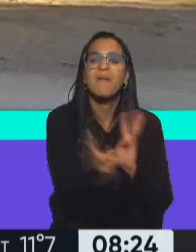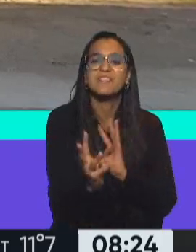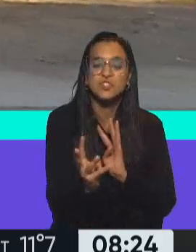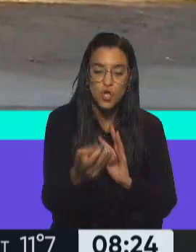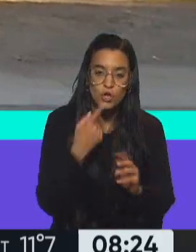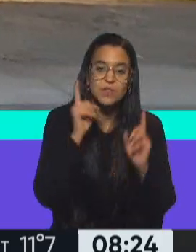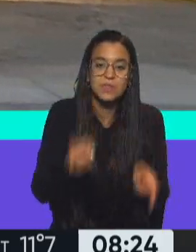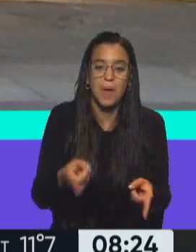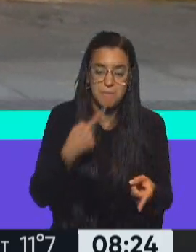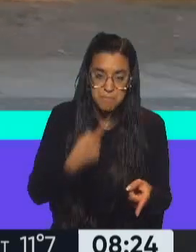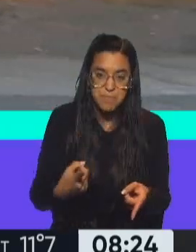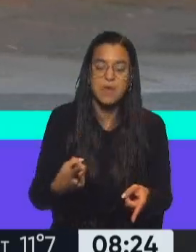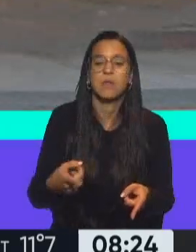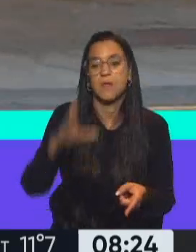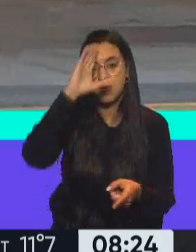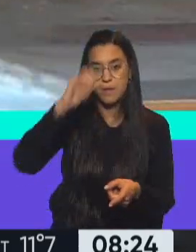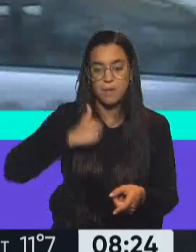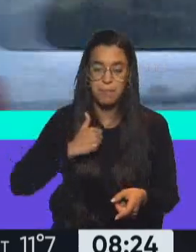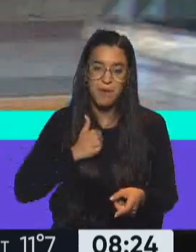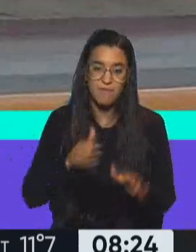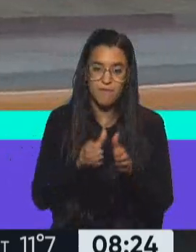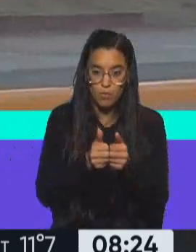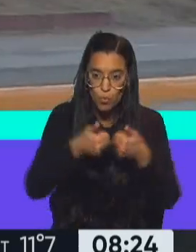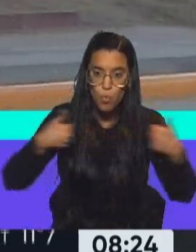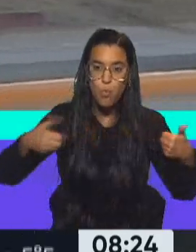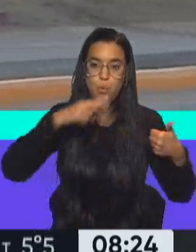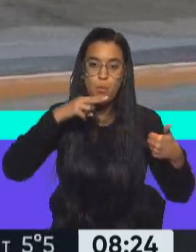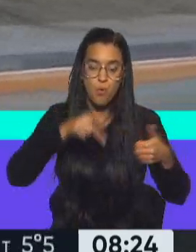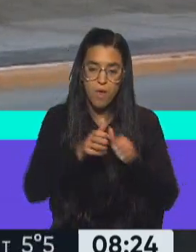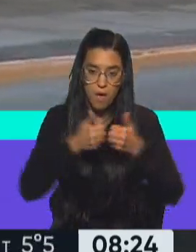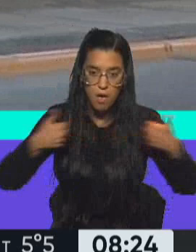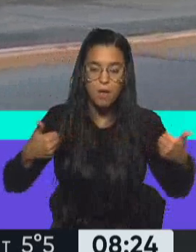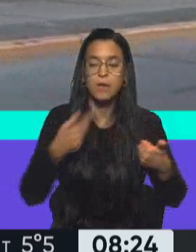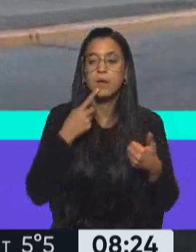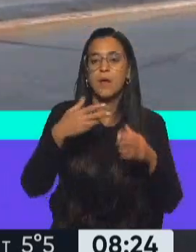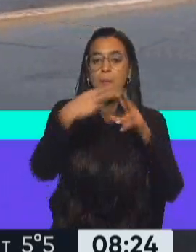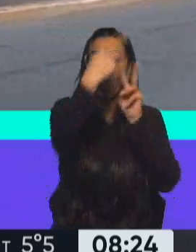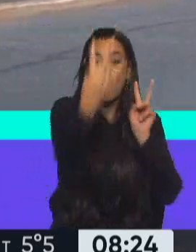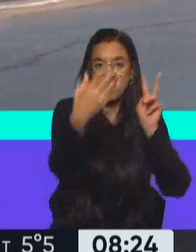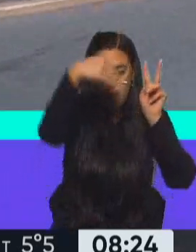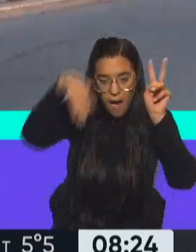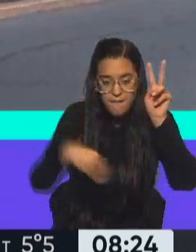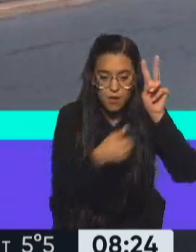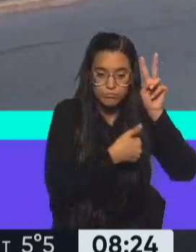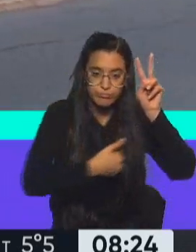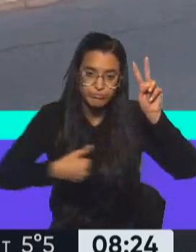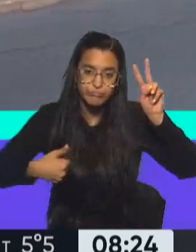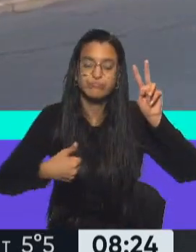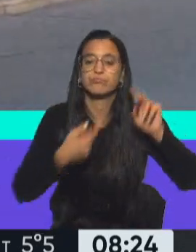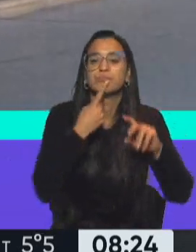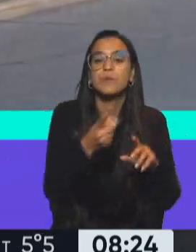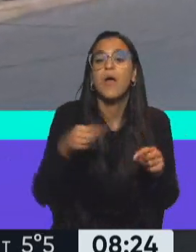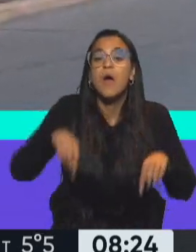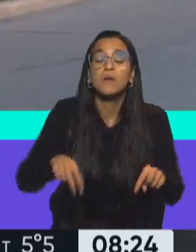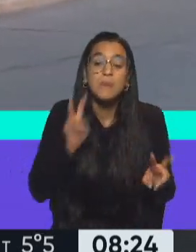también varias unidades de prefectura aquí en los laterales abajo del puente Pueyrredón. Podríamos decir un estado de